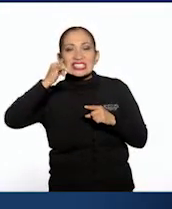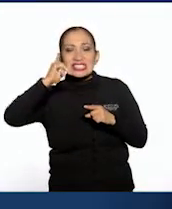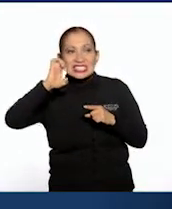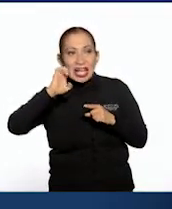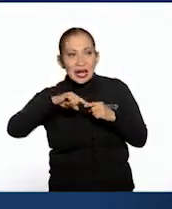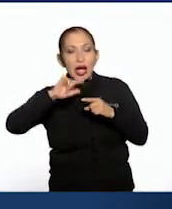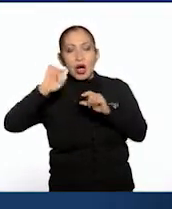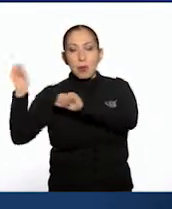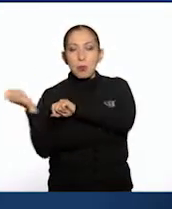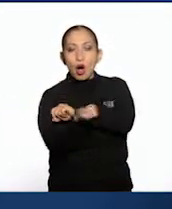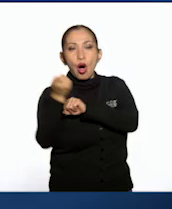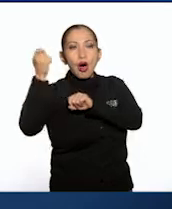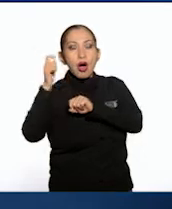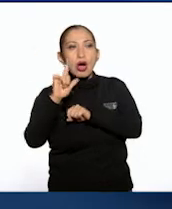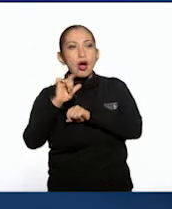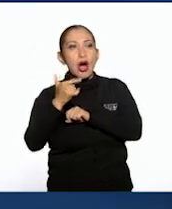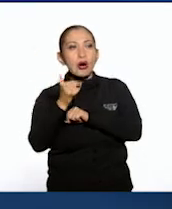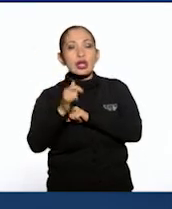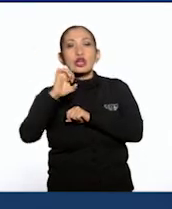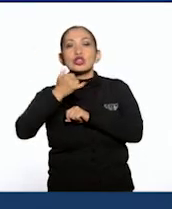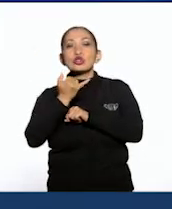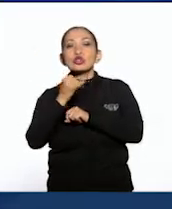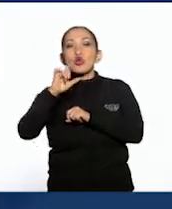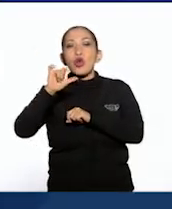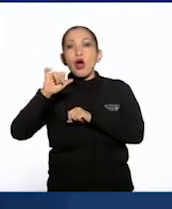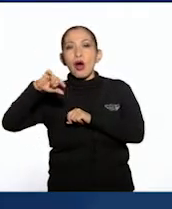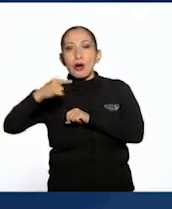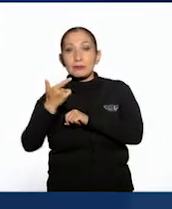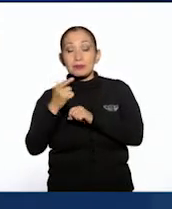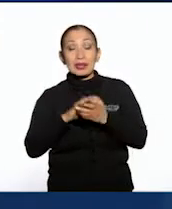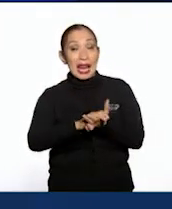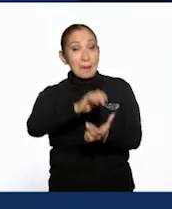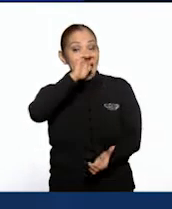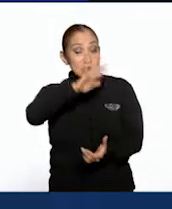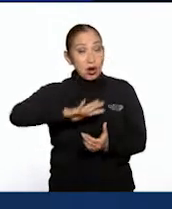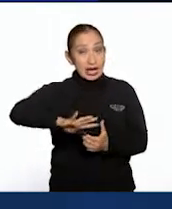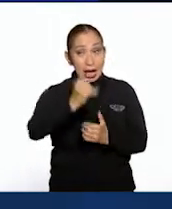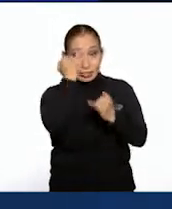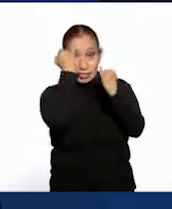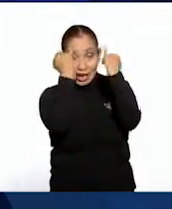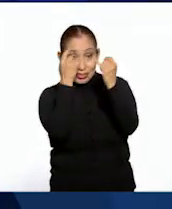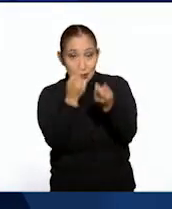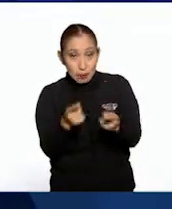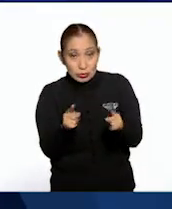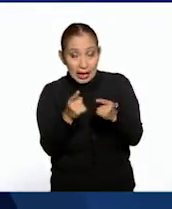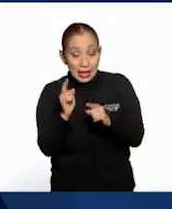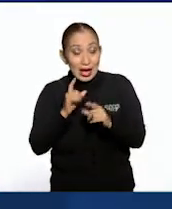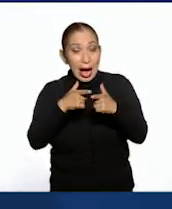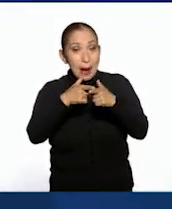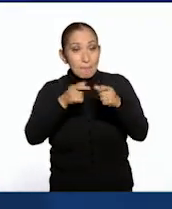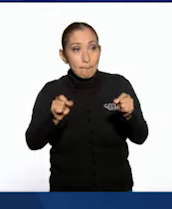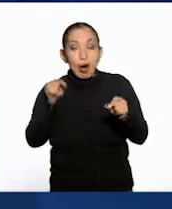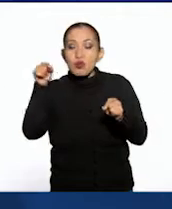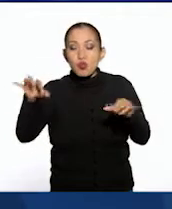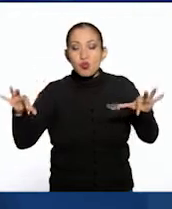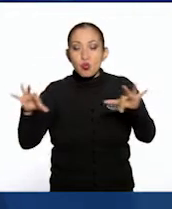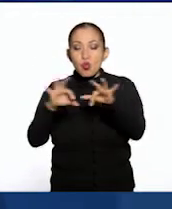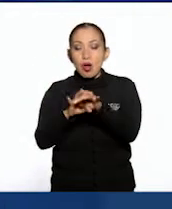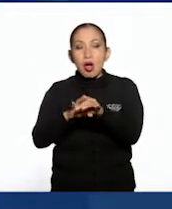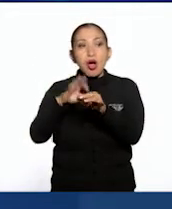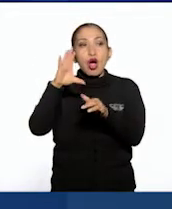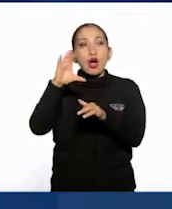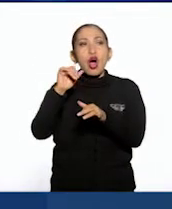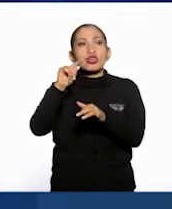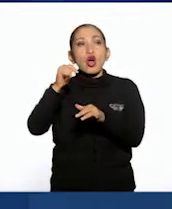el gong y el yunlo. Gran parte de la teoría musical japonesa está ligada al